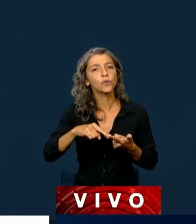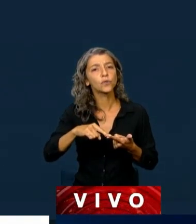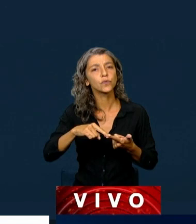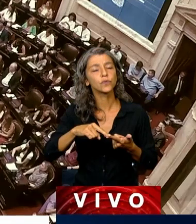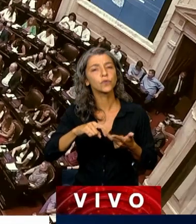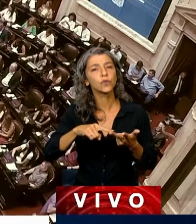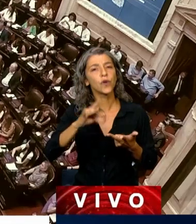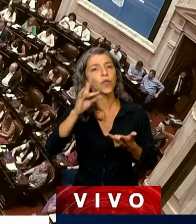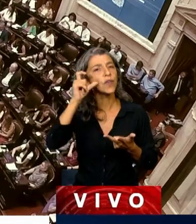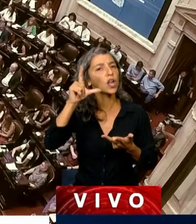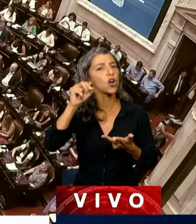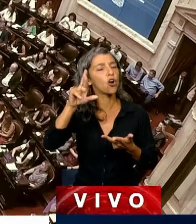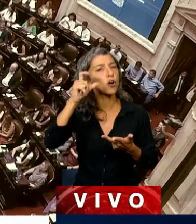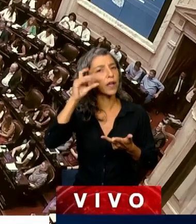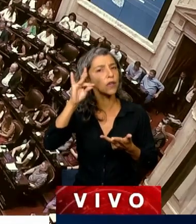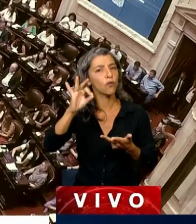De Loredo.